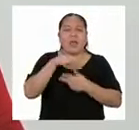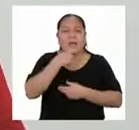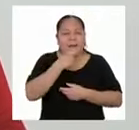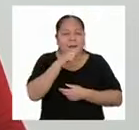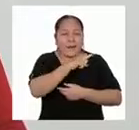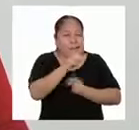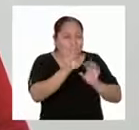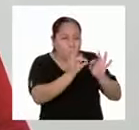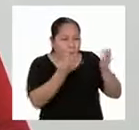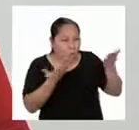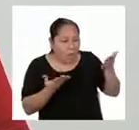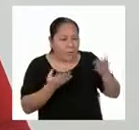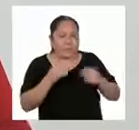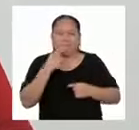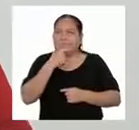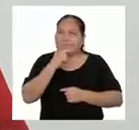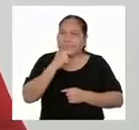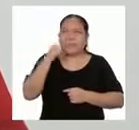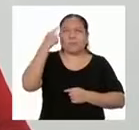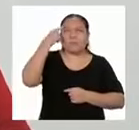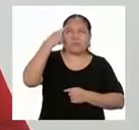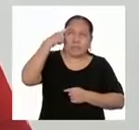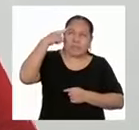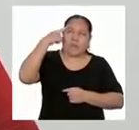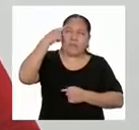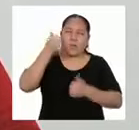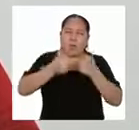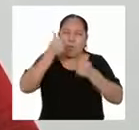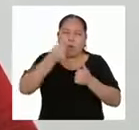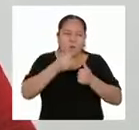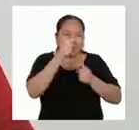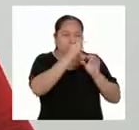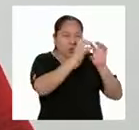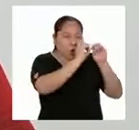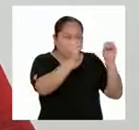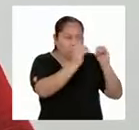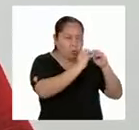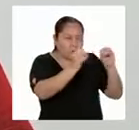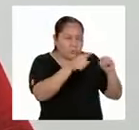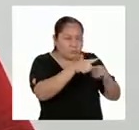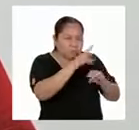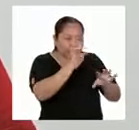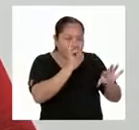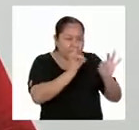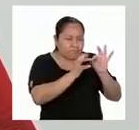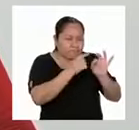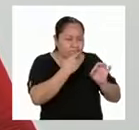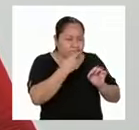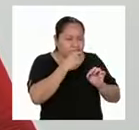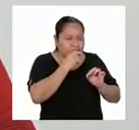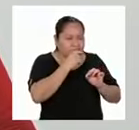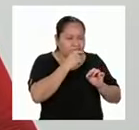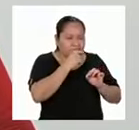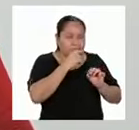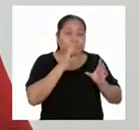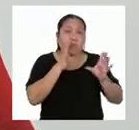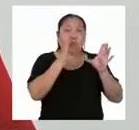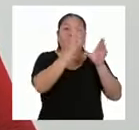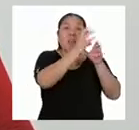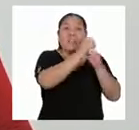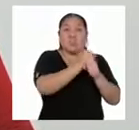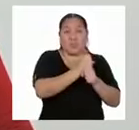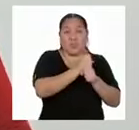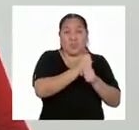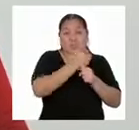una idea más general a partir del conjunto de oraciones que representan la ejemplificación